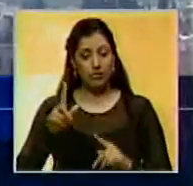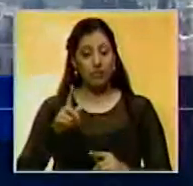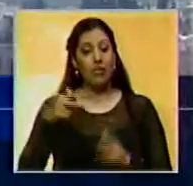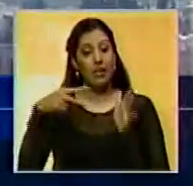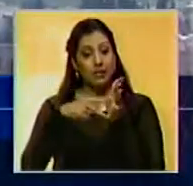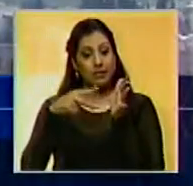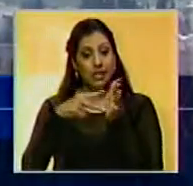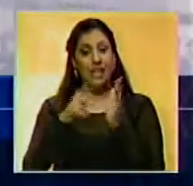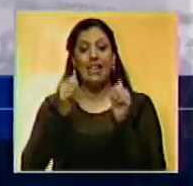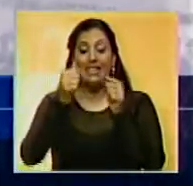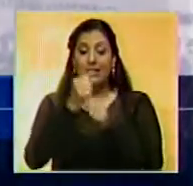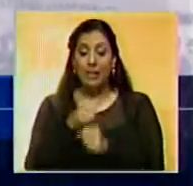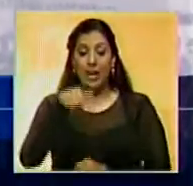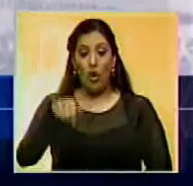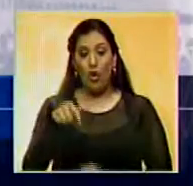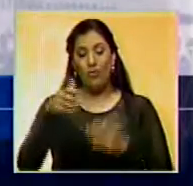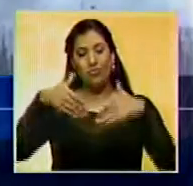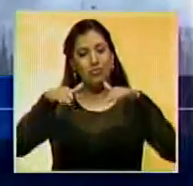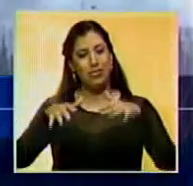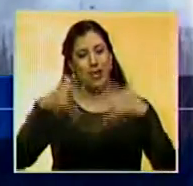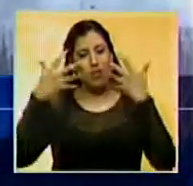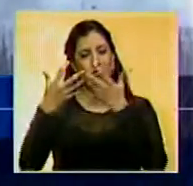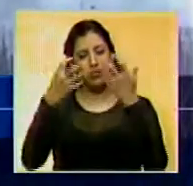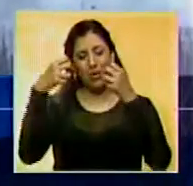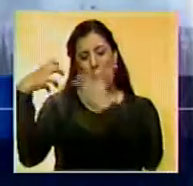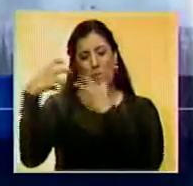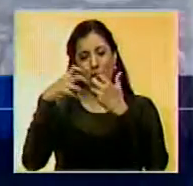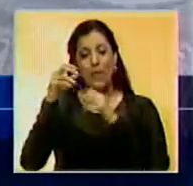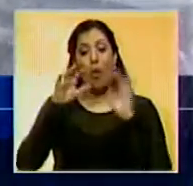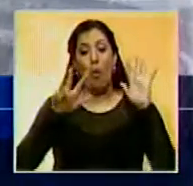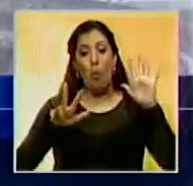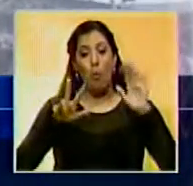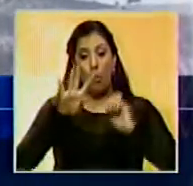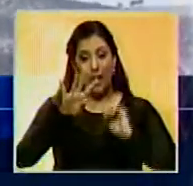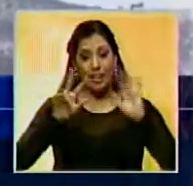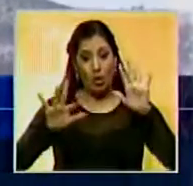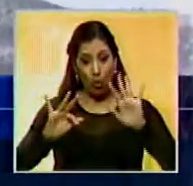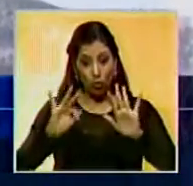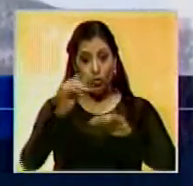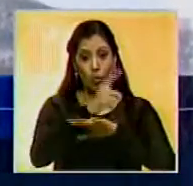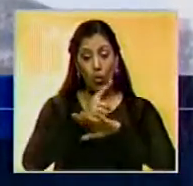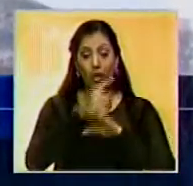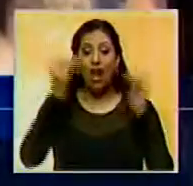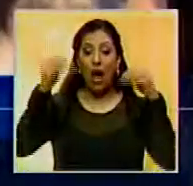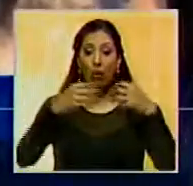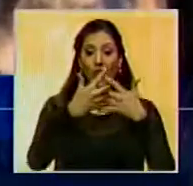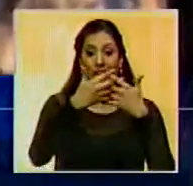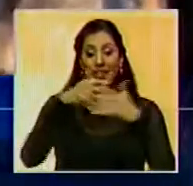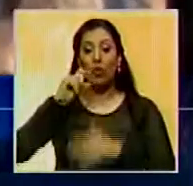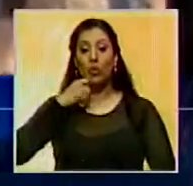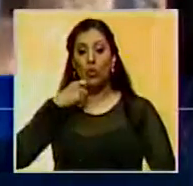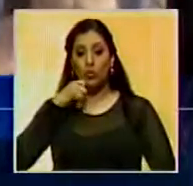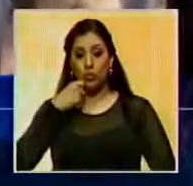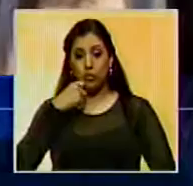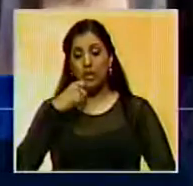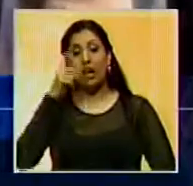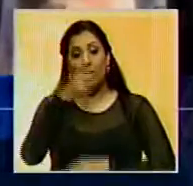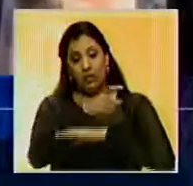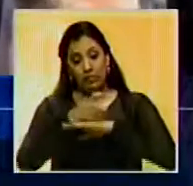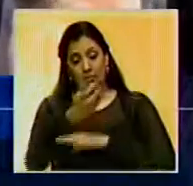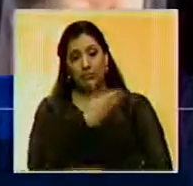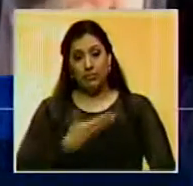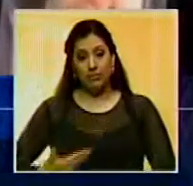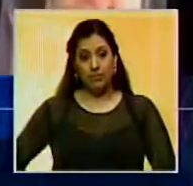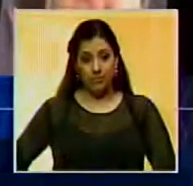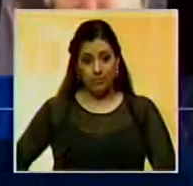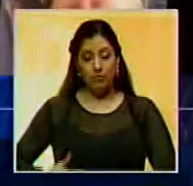En Siria se espera para hoy el cese al fuego y hostilidades por 48 horas, acordado entre Estados Unidos y Rusia. El gobierno del